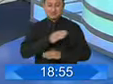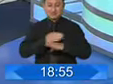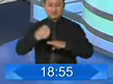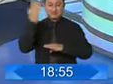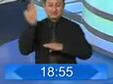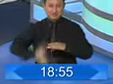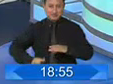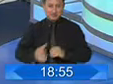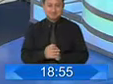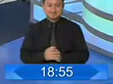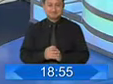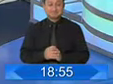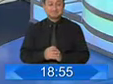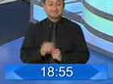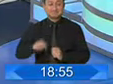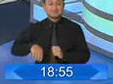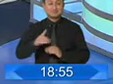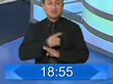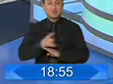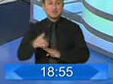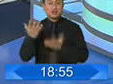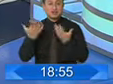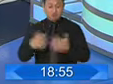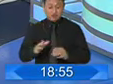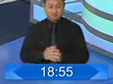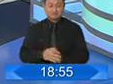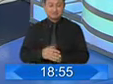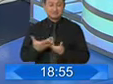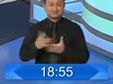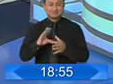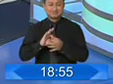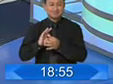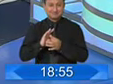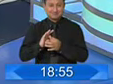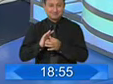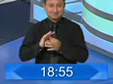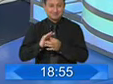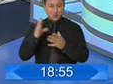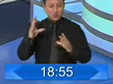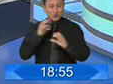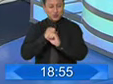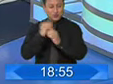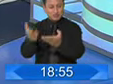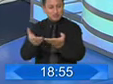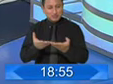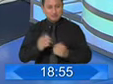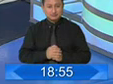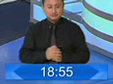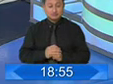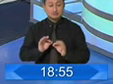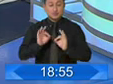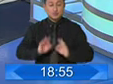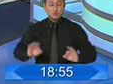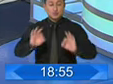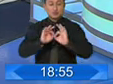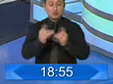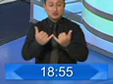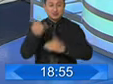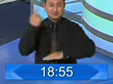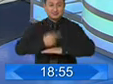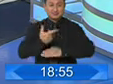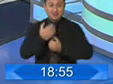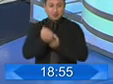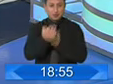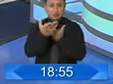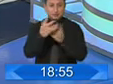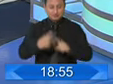semana. Así es, finalizando esta semana laboral, María Mercedes. Muy buenas noches, amigos televidentes. Bienvenidos con lo más destacado de esta jornada